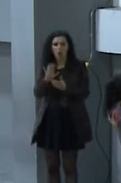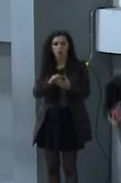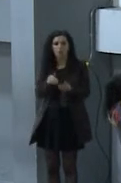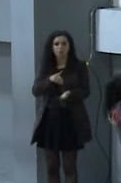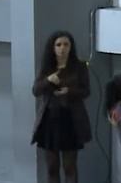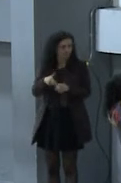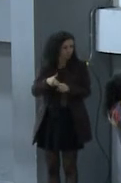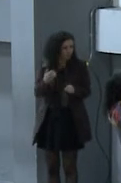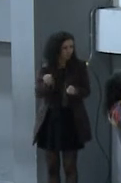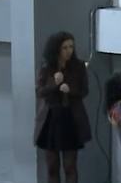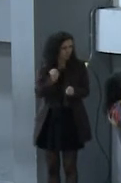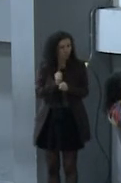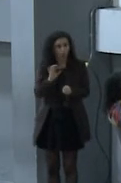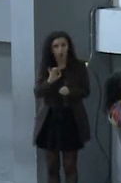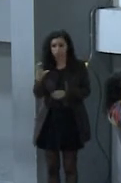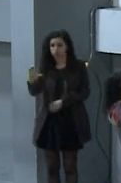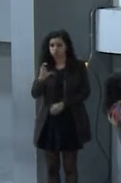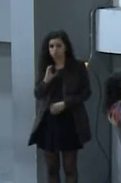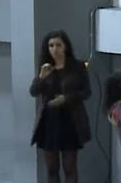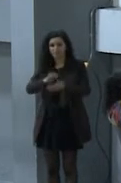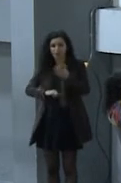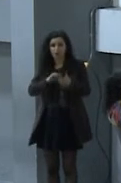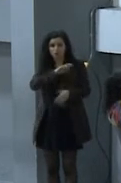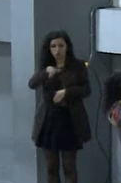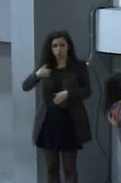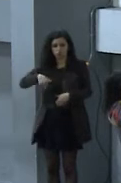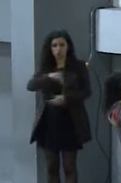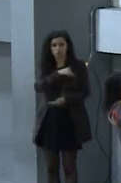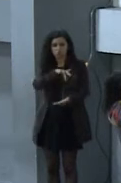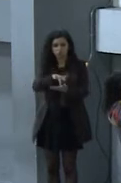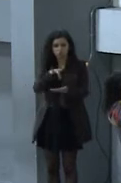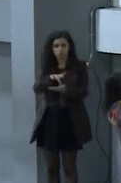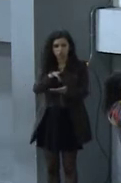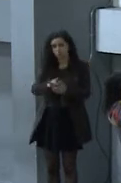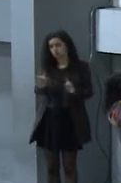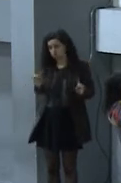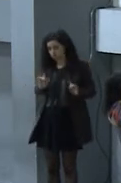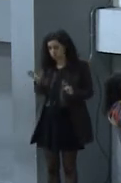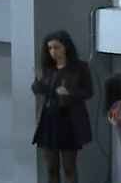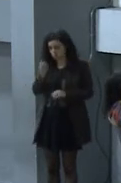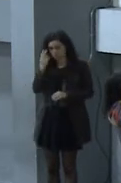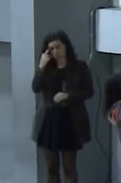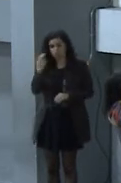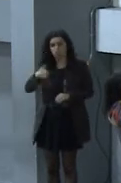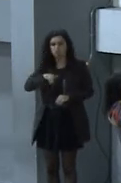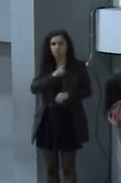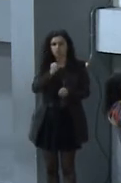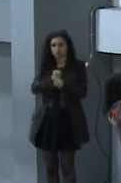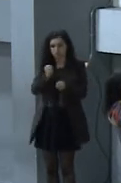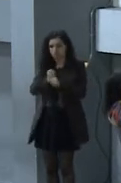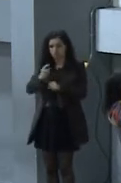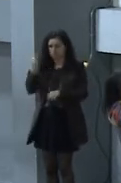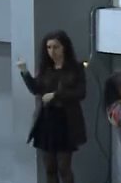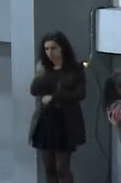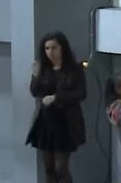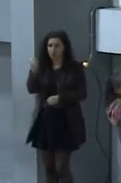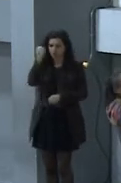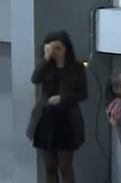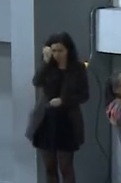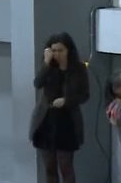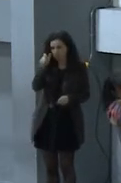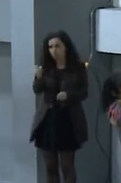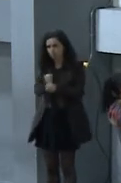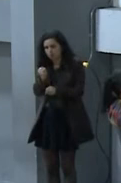vinculación laboral ni salarialmente a quienes participamos de una u otra manera, y ahí estamos por supuesto los trabajadores en general, ¿sí? Profesores,